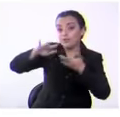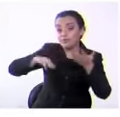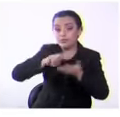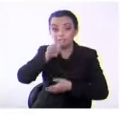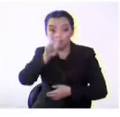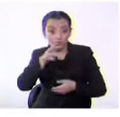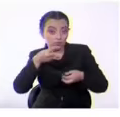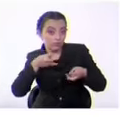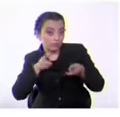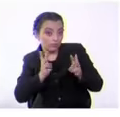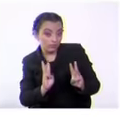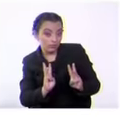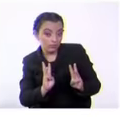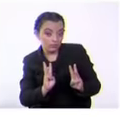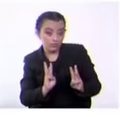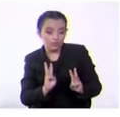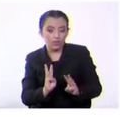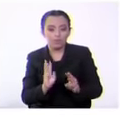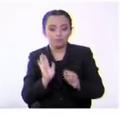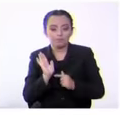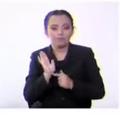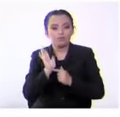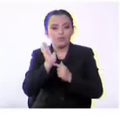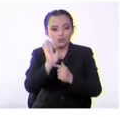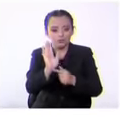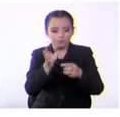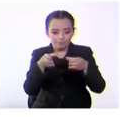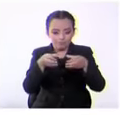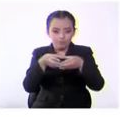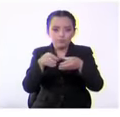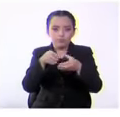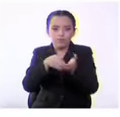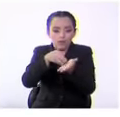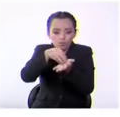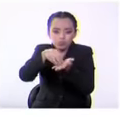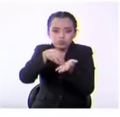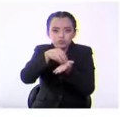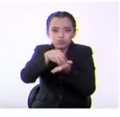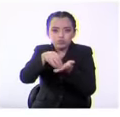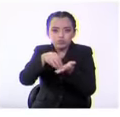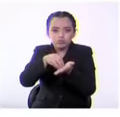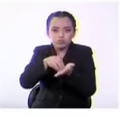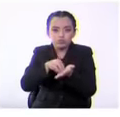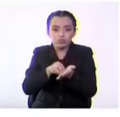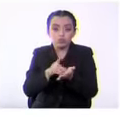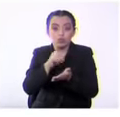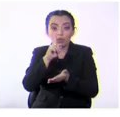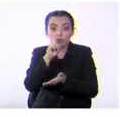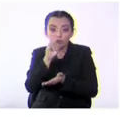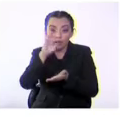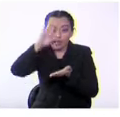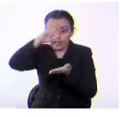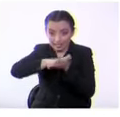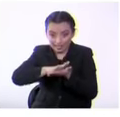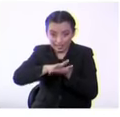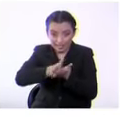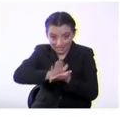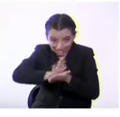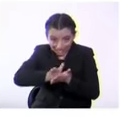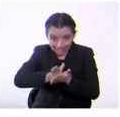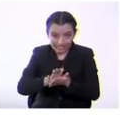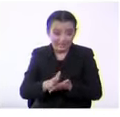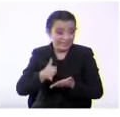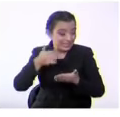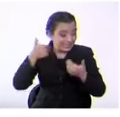nuestros escarabajos. Imagina que en un grupo pequeño de escarabajos repentinamente sufre un accidente. Alguien